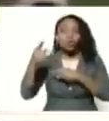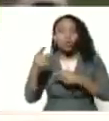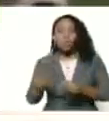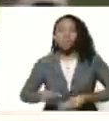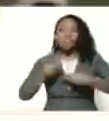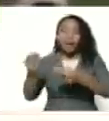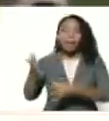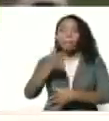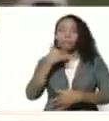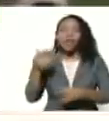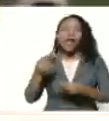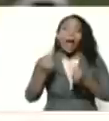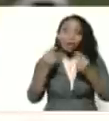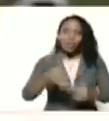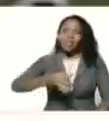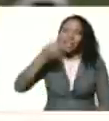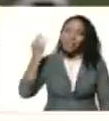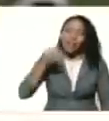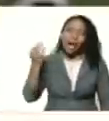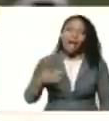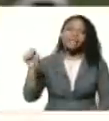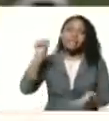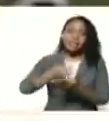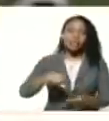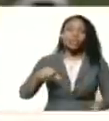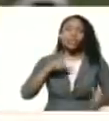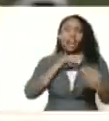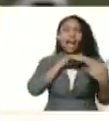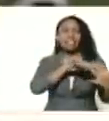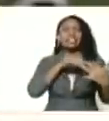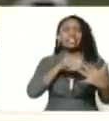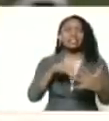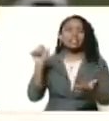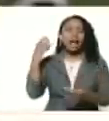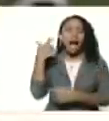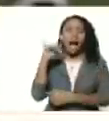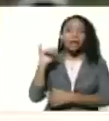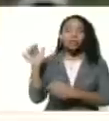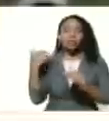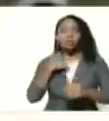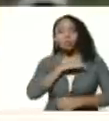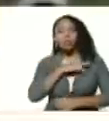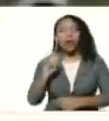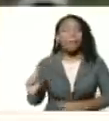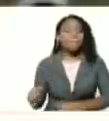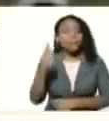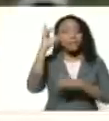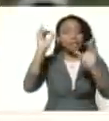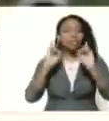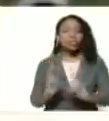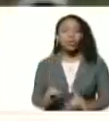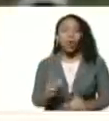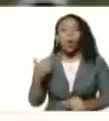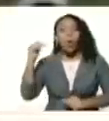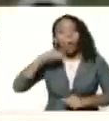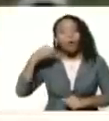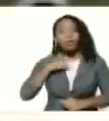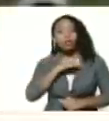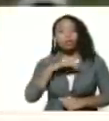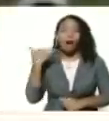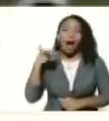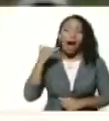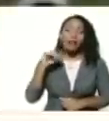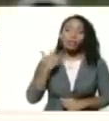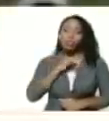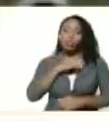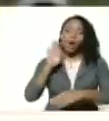protección económica verdadera en medio de la guerra económica que tenemos. Es la primera decisión que hoy nosotros tenemos que